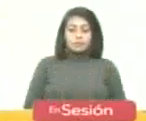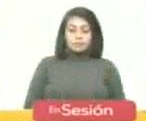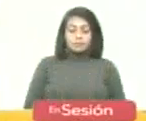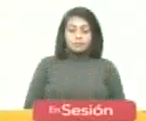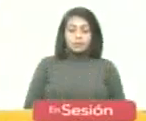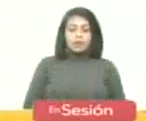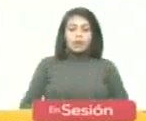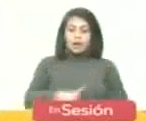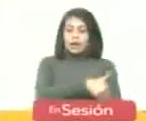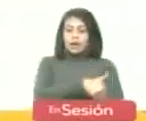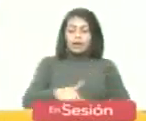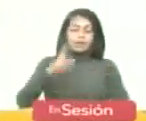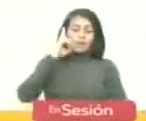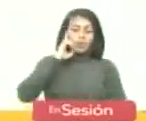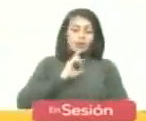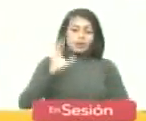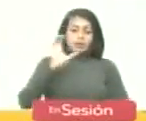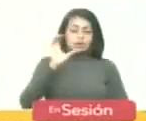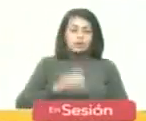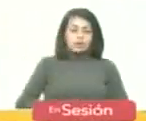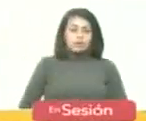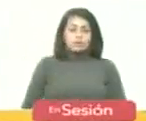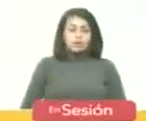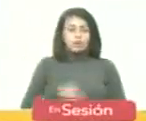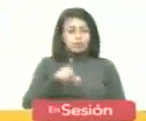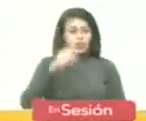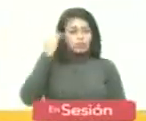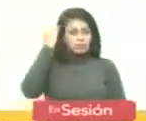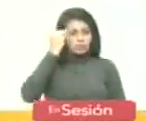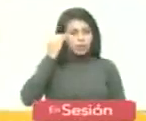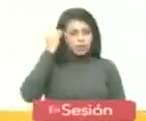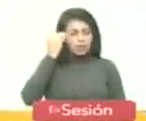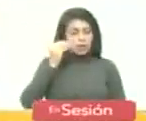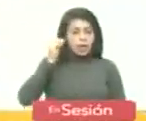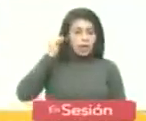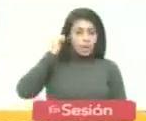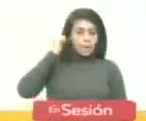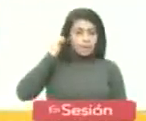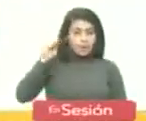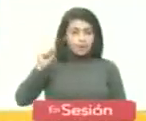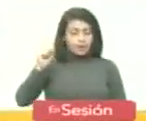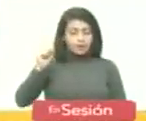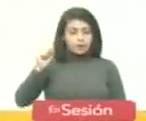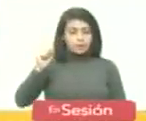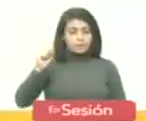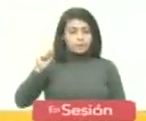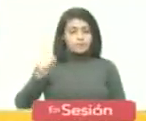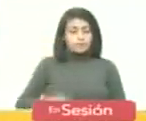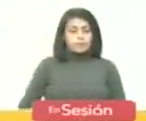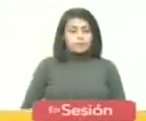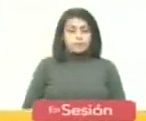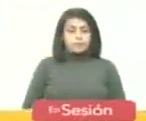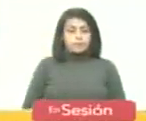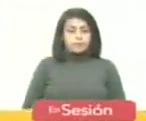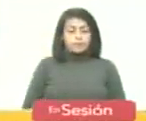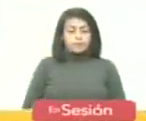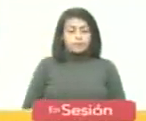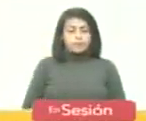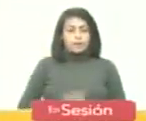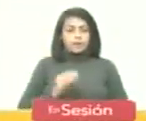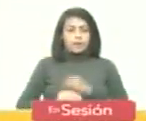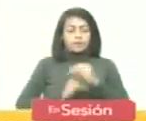en la Avenida Bolívar de Caracas. ¿Ustedes se imaginan qué es matar? Vamos a llevarlo